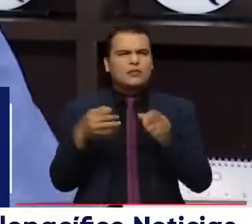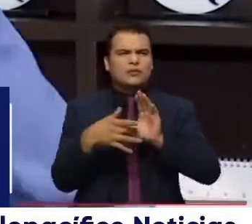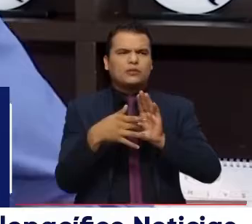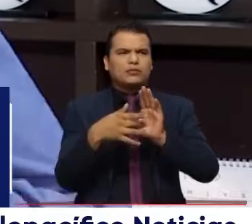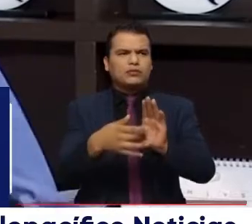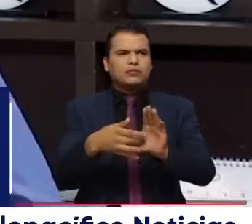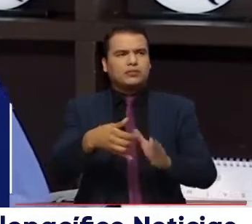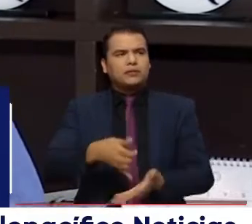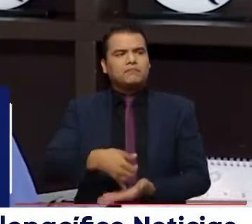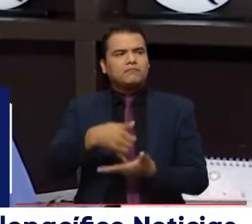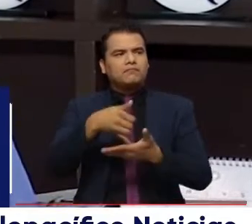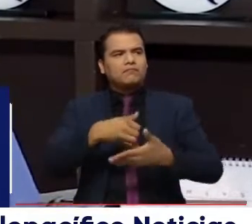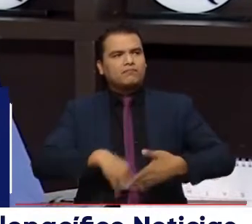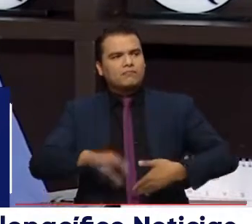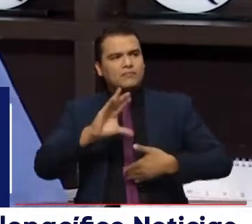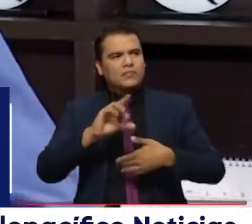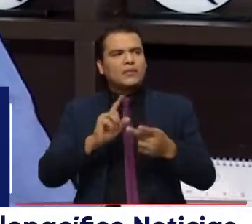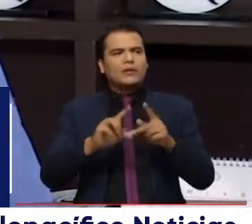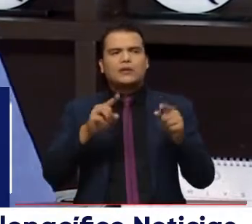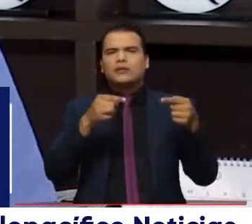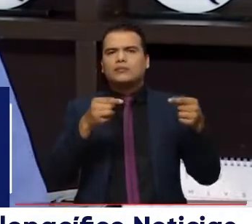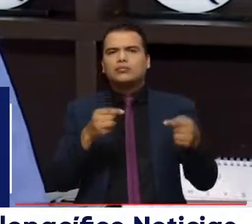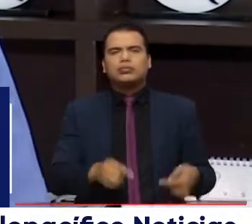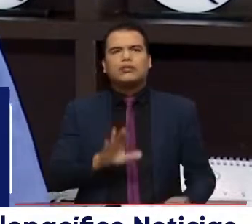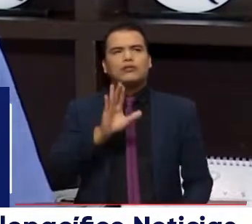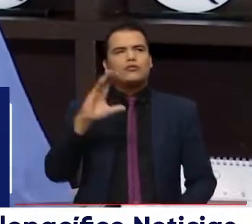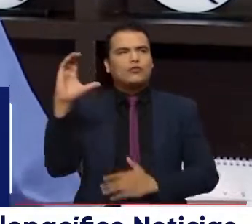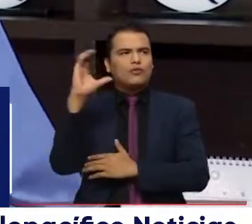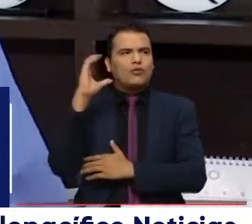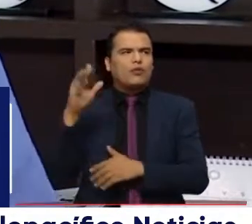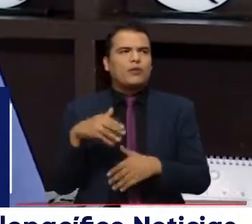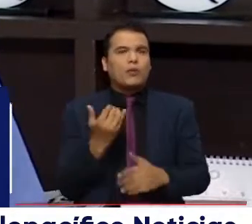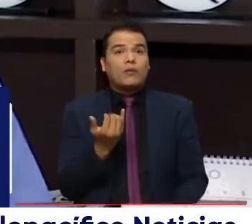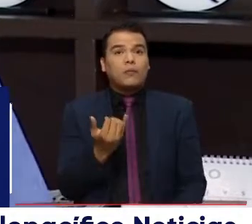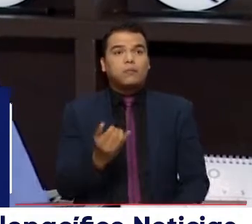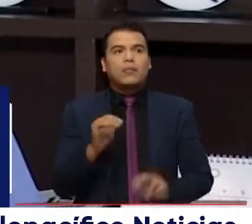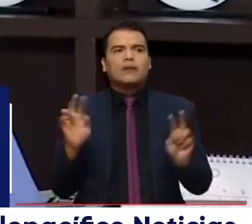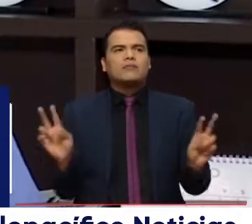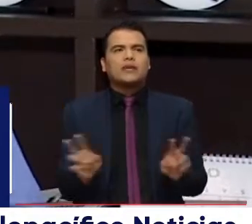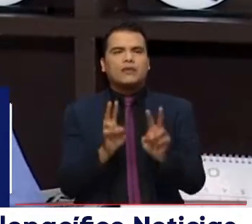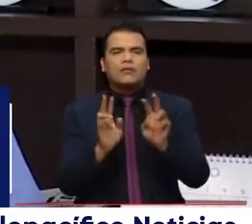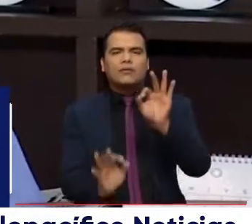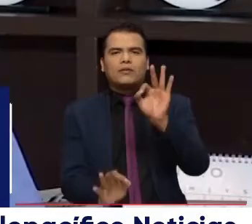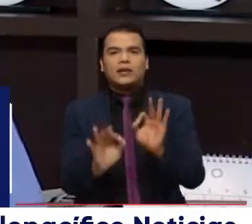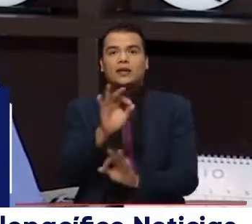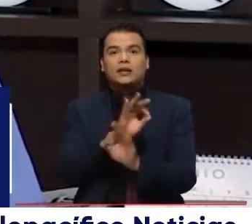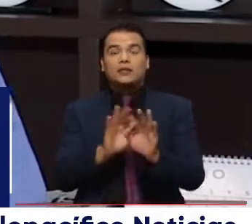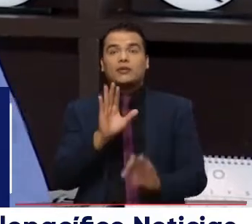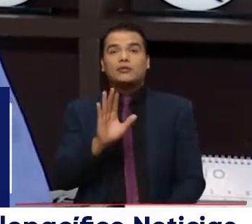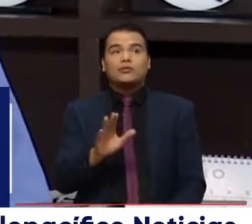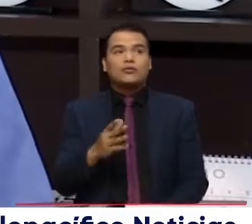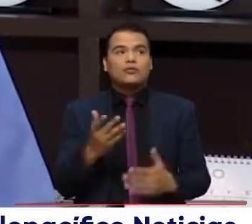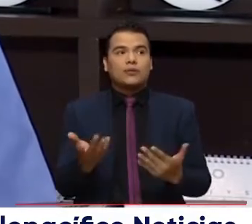Copa América, los partidos de la Selección Colombia a través de Telepacífico, a través de nuestra ventana, a través de